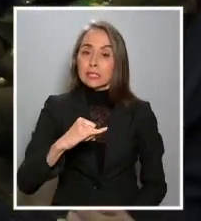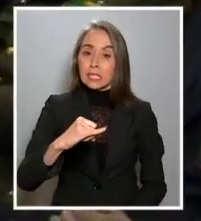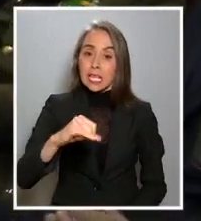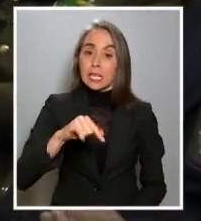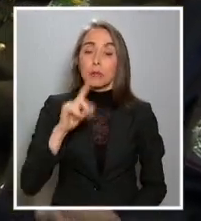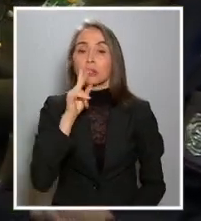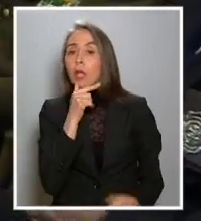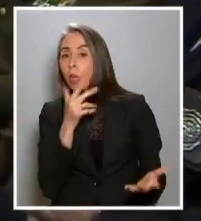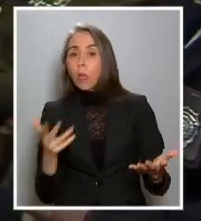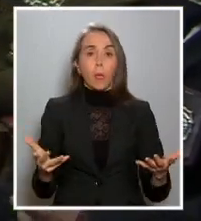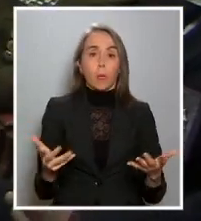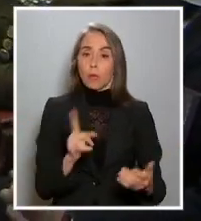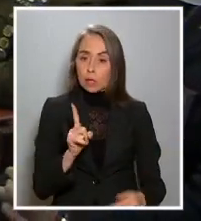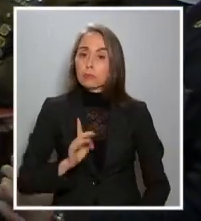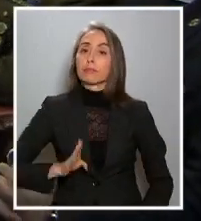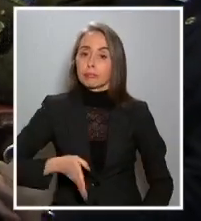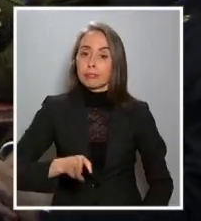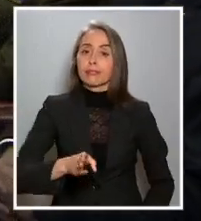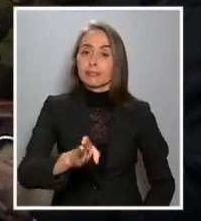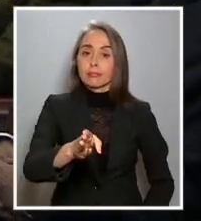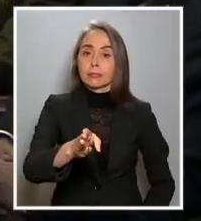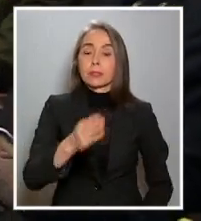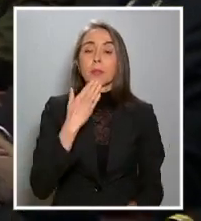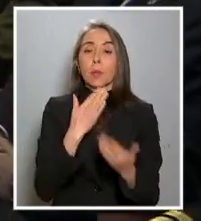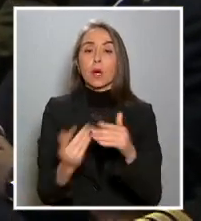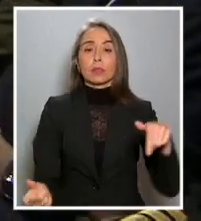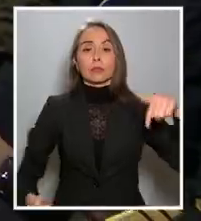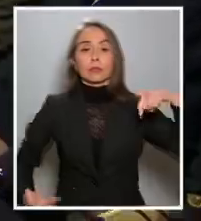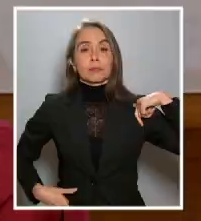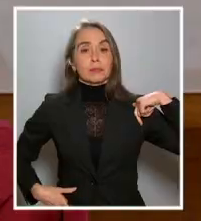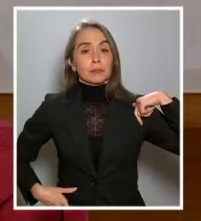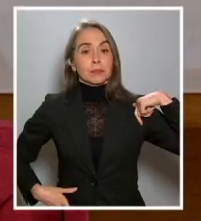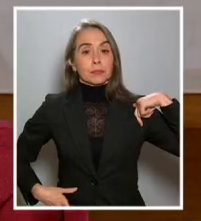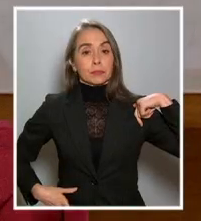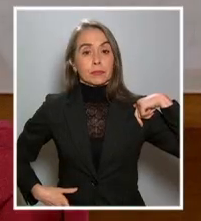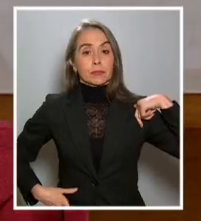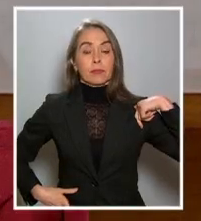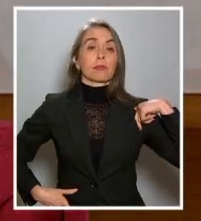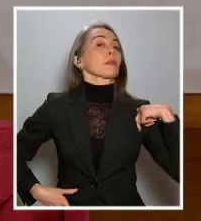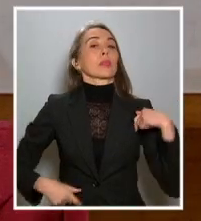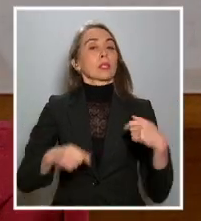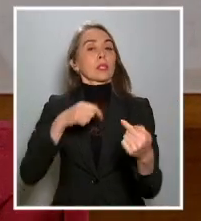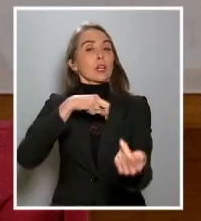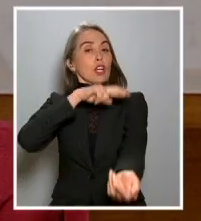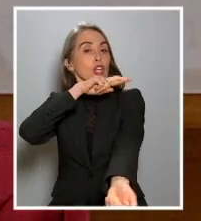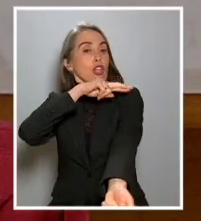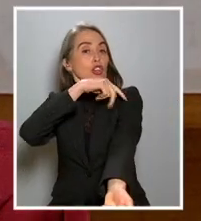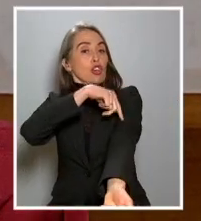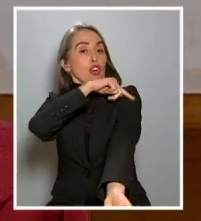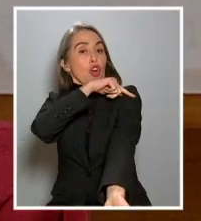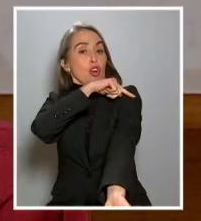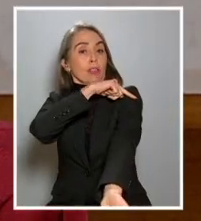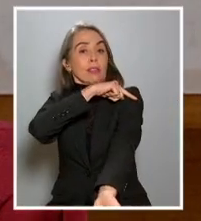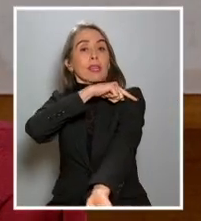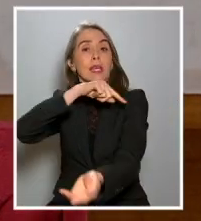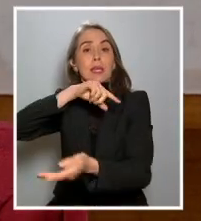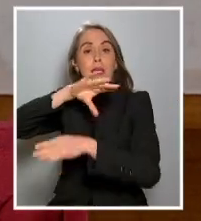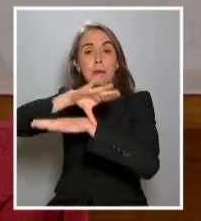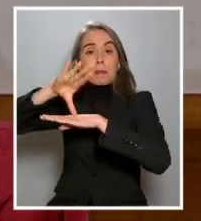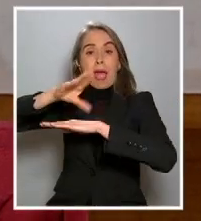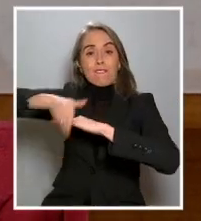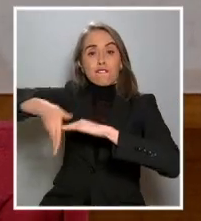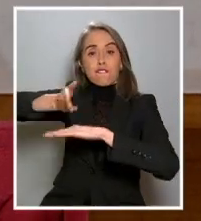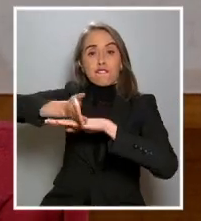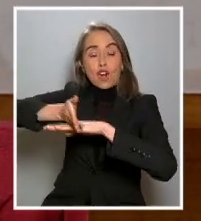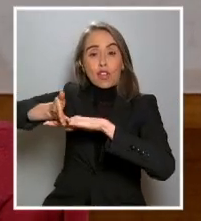sin vacilación. Cuando asumimos, en nuestra frontera norte se encontraba totalmente desbordada